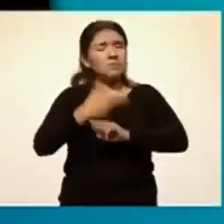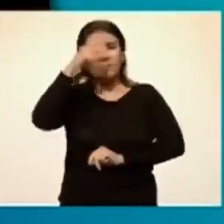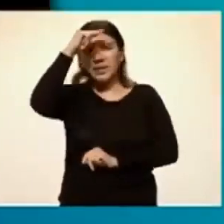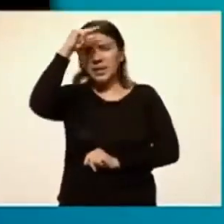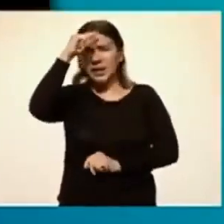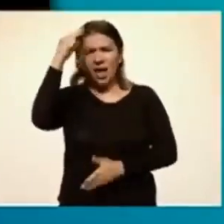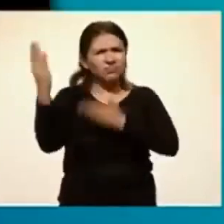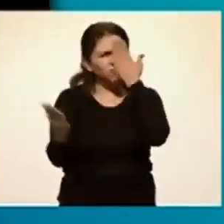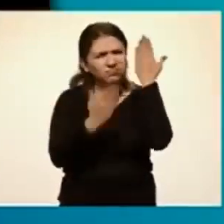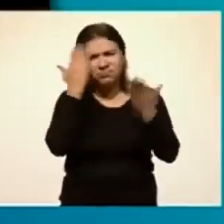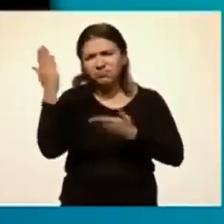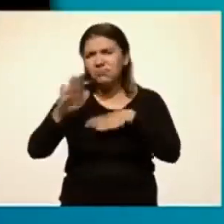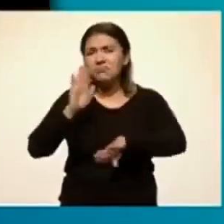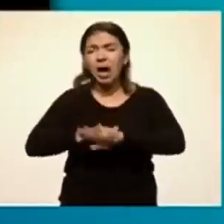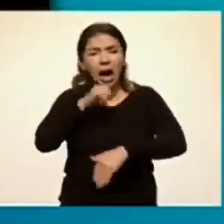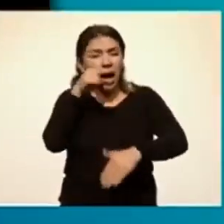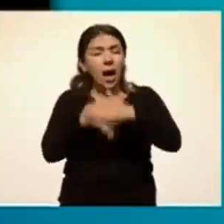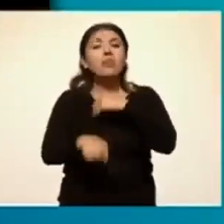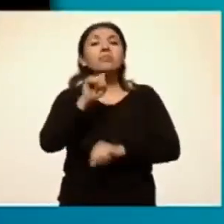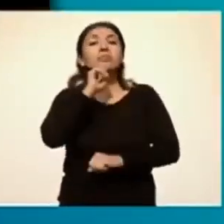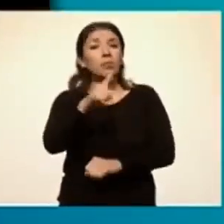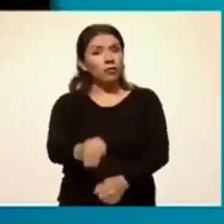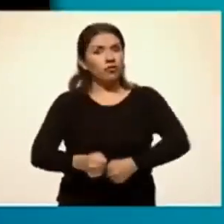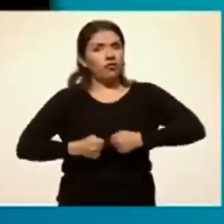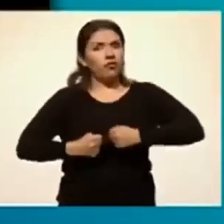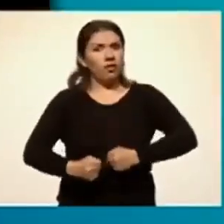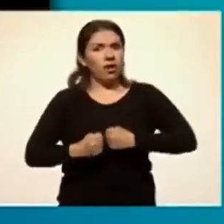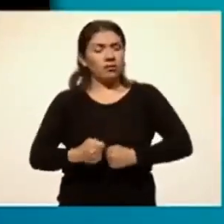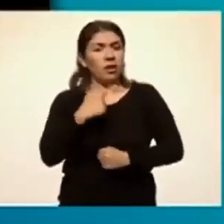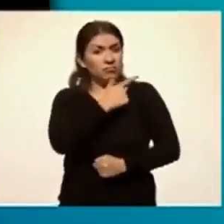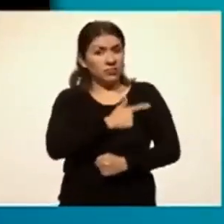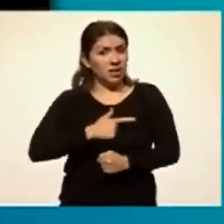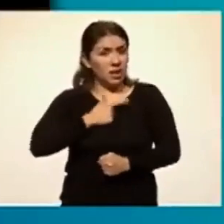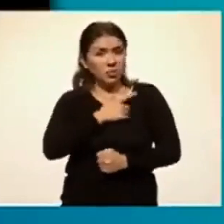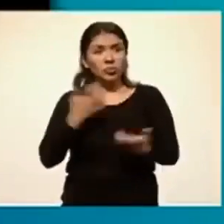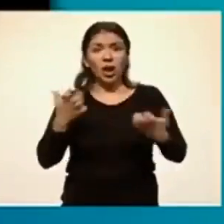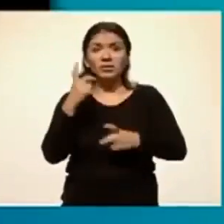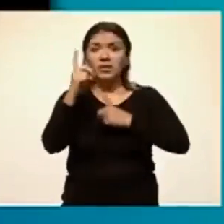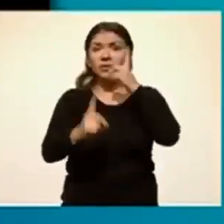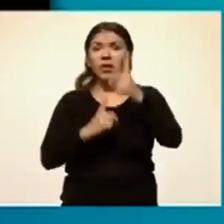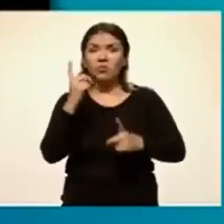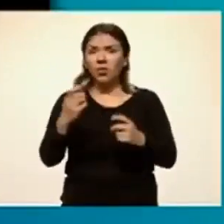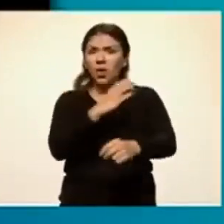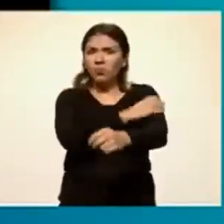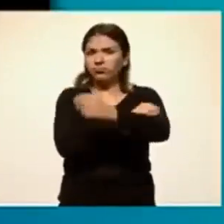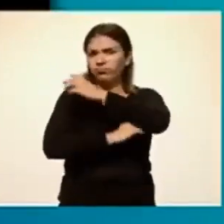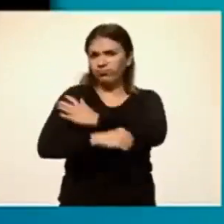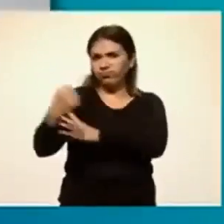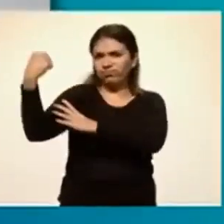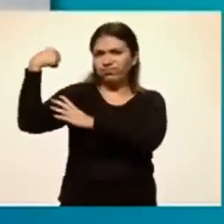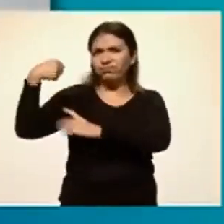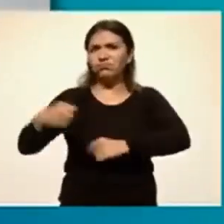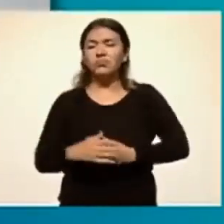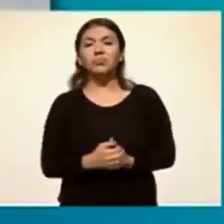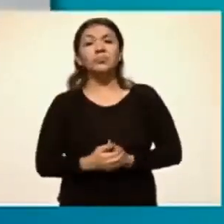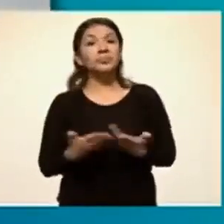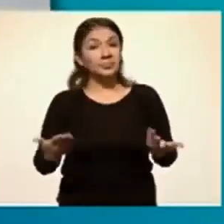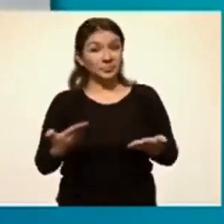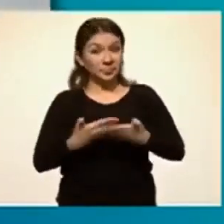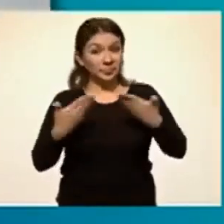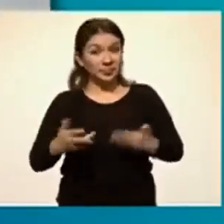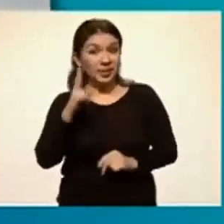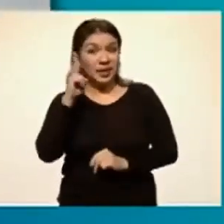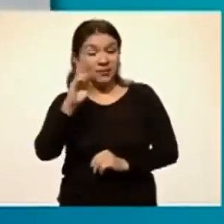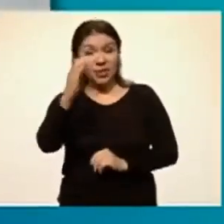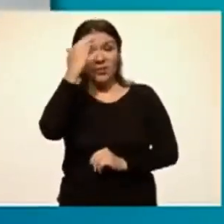y estudioso, también era muy fuerte porque le gustaba practicar la musculación. Muy bien, ahora que ya